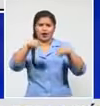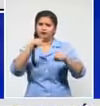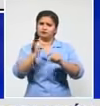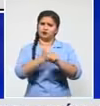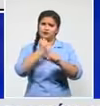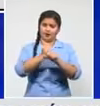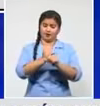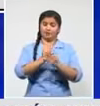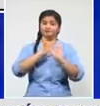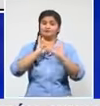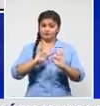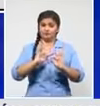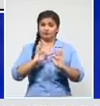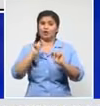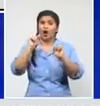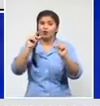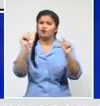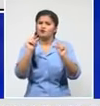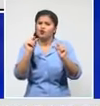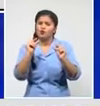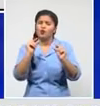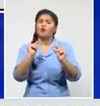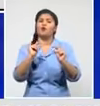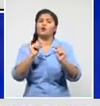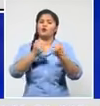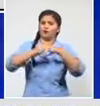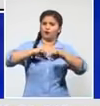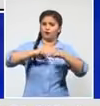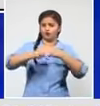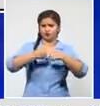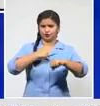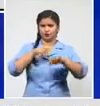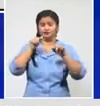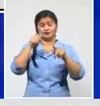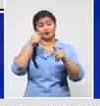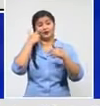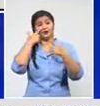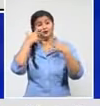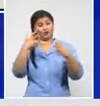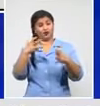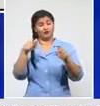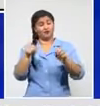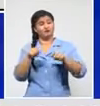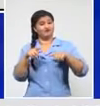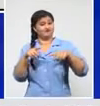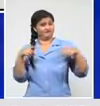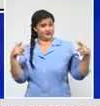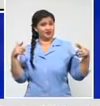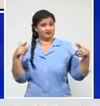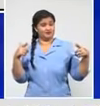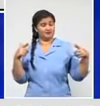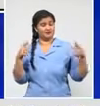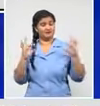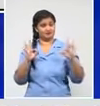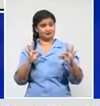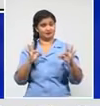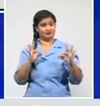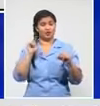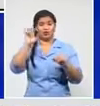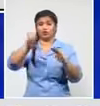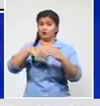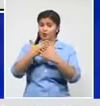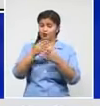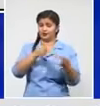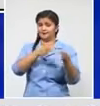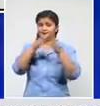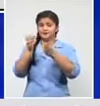formas es importante la transmisión que se ha producido en este territorio. Ciego de Ávila con una tasa